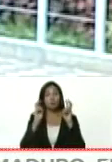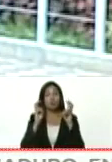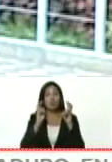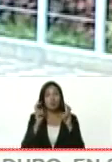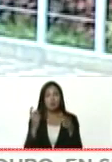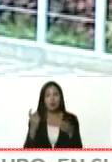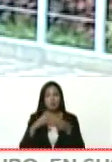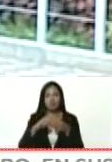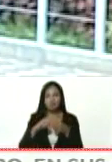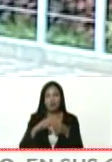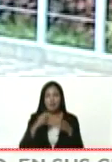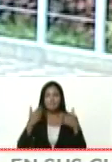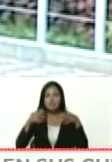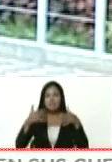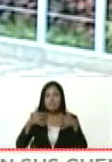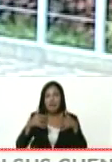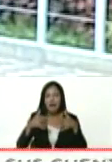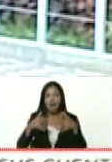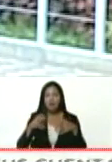poder militar.